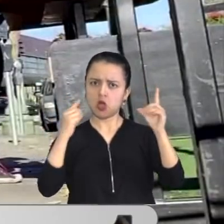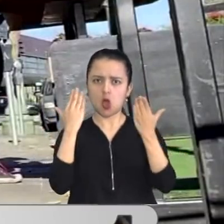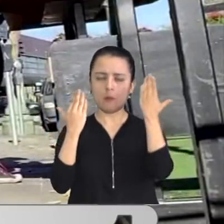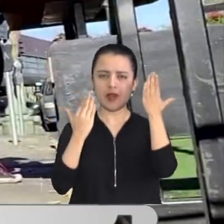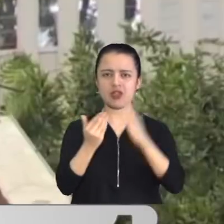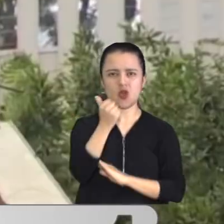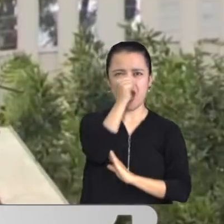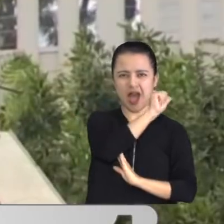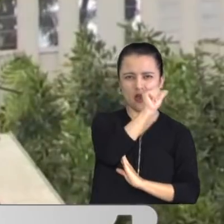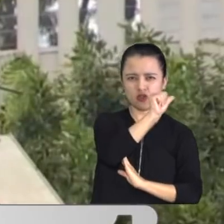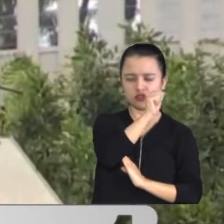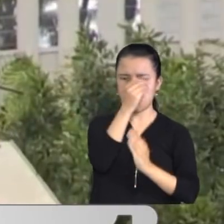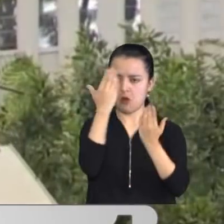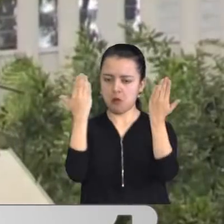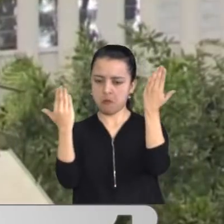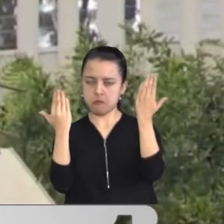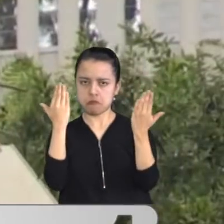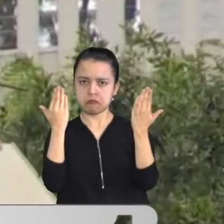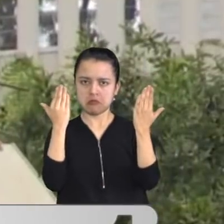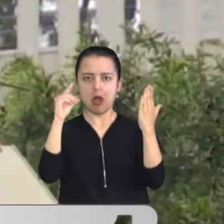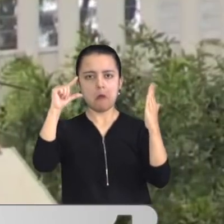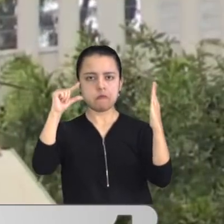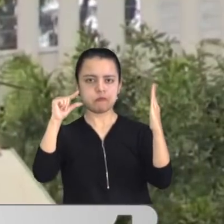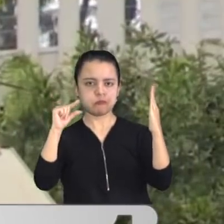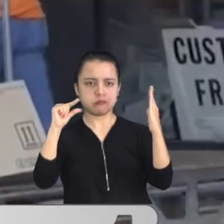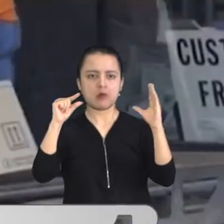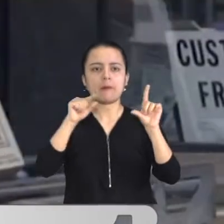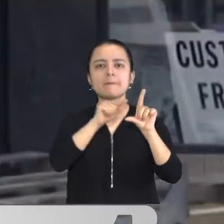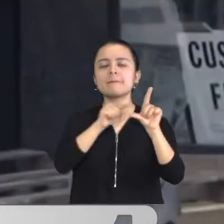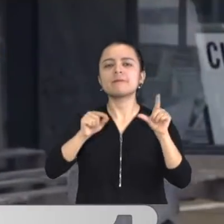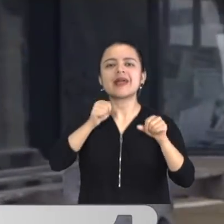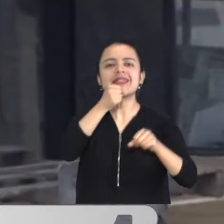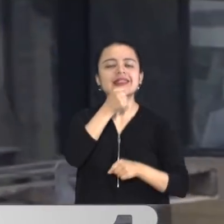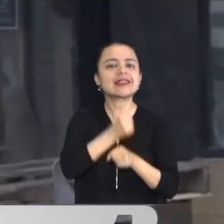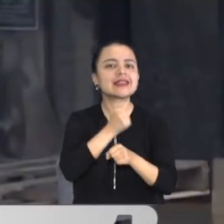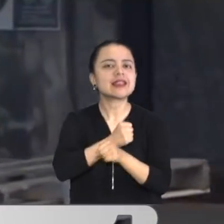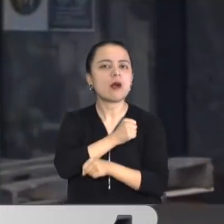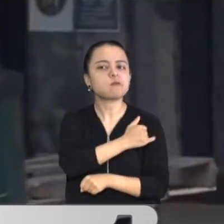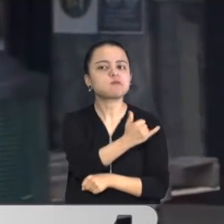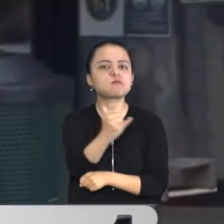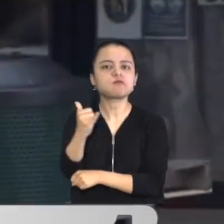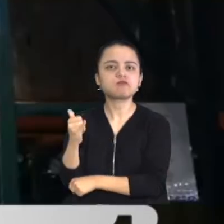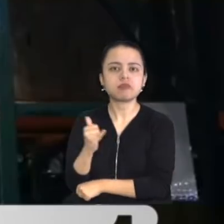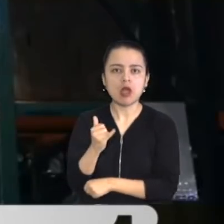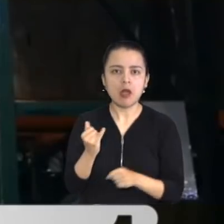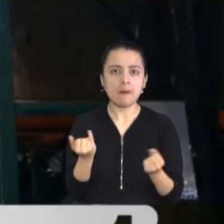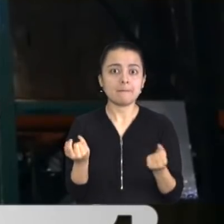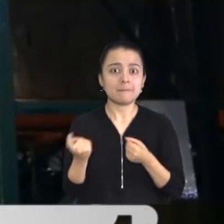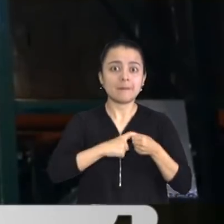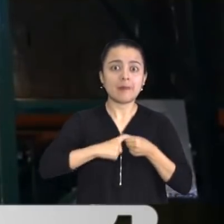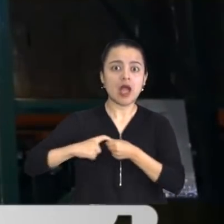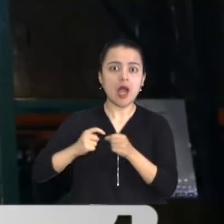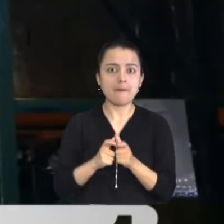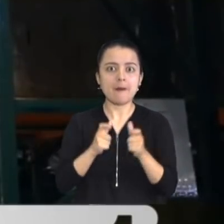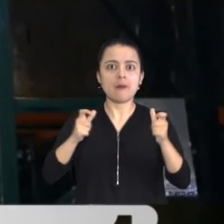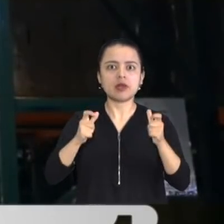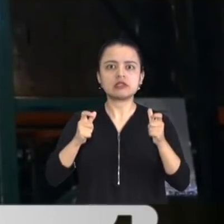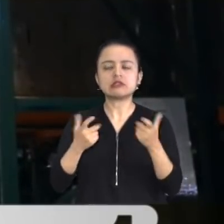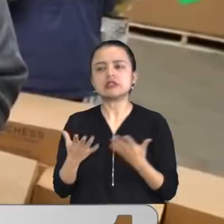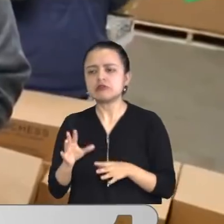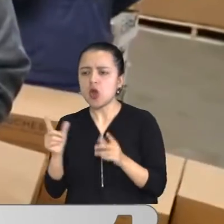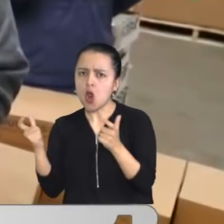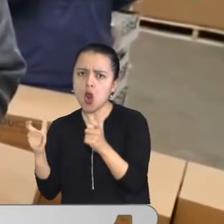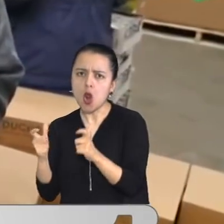cifras publicadas este viernes por la Oficina de Estadísticas Laborales del Departamento de Trabajo estadounidense. Pese al mayor descenso en la tasa de paro,